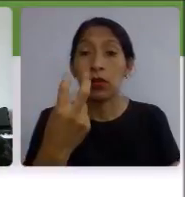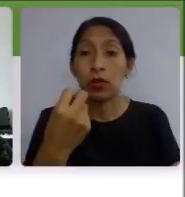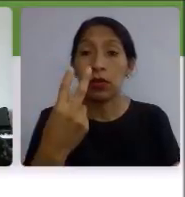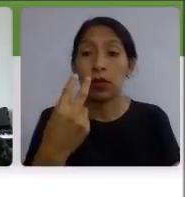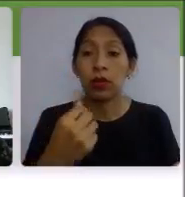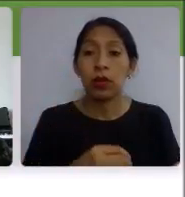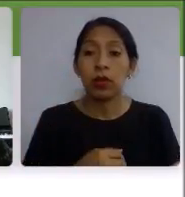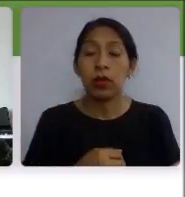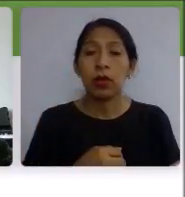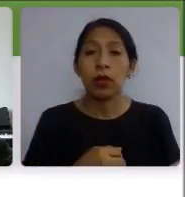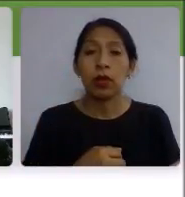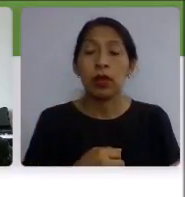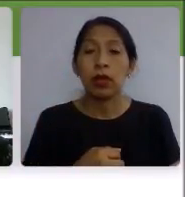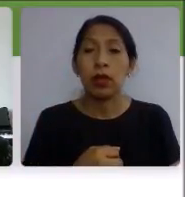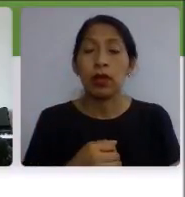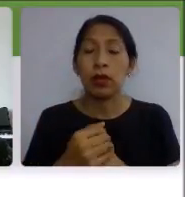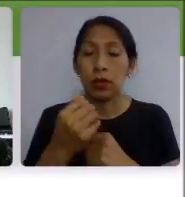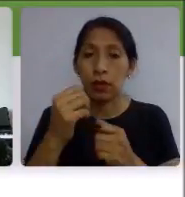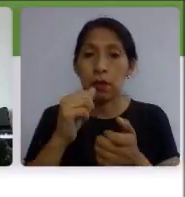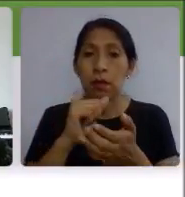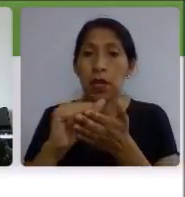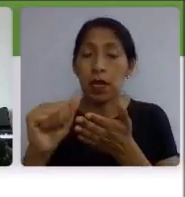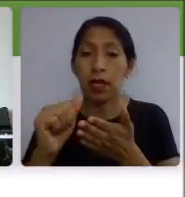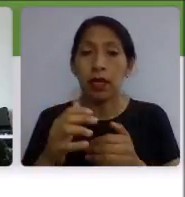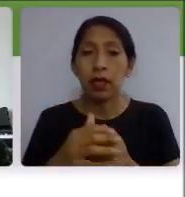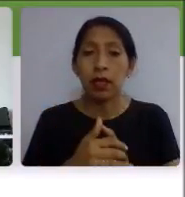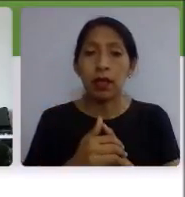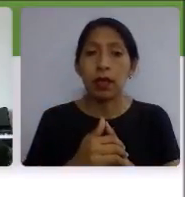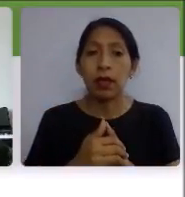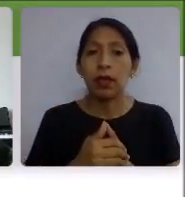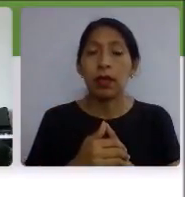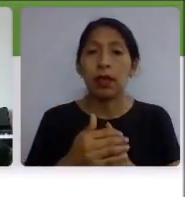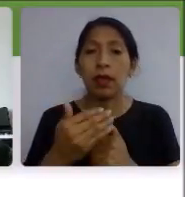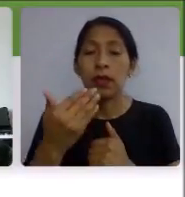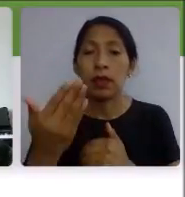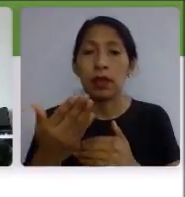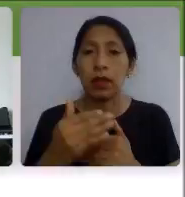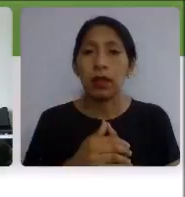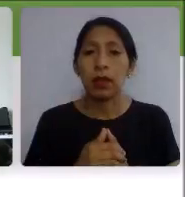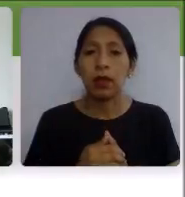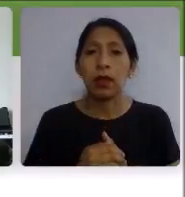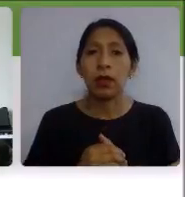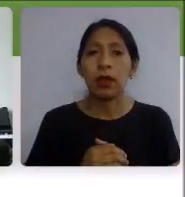decir, estamos hablando de aquí hasta agosto del 2022.